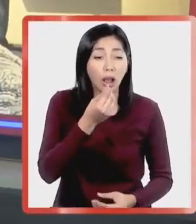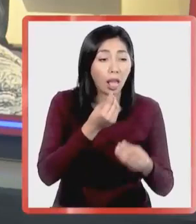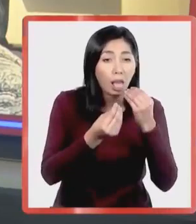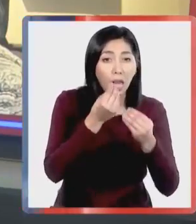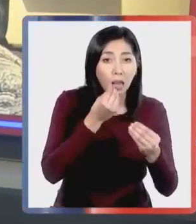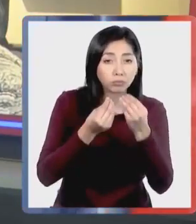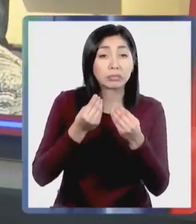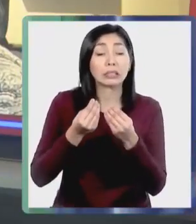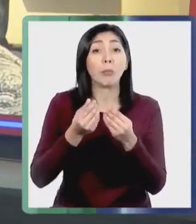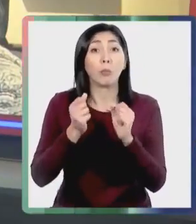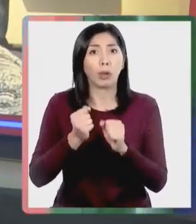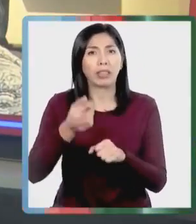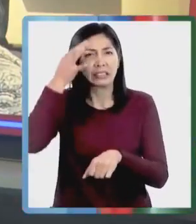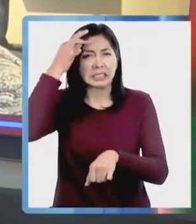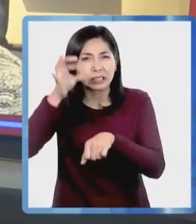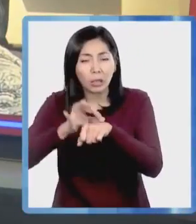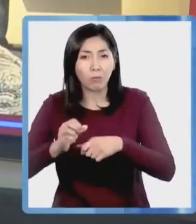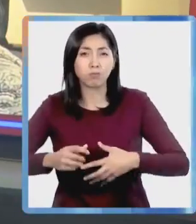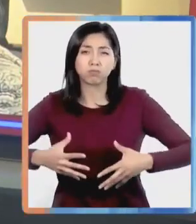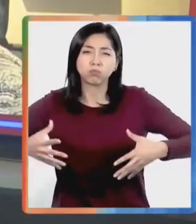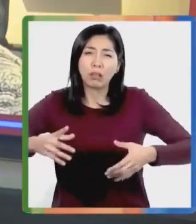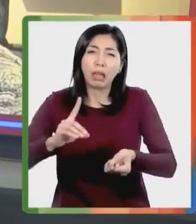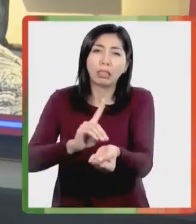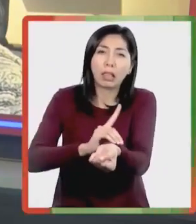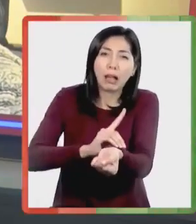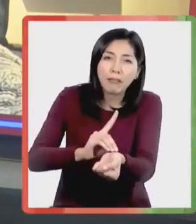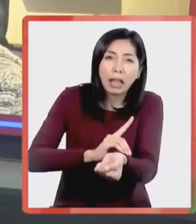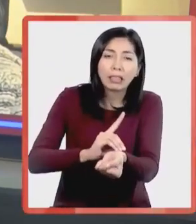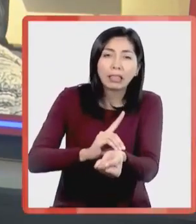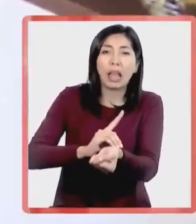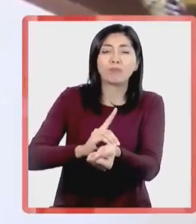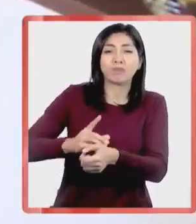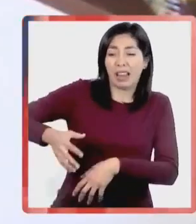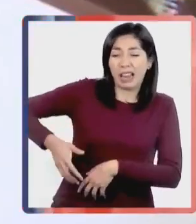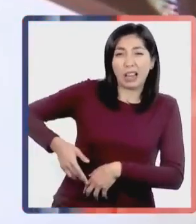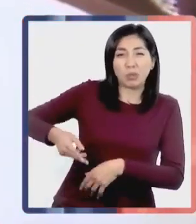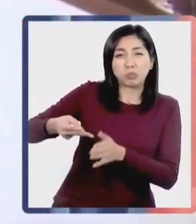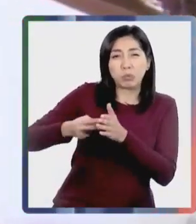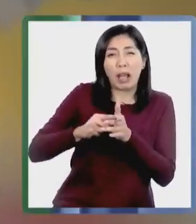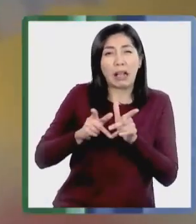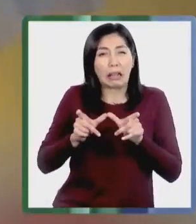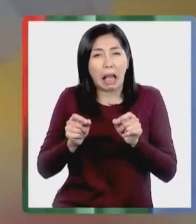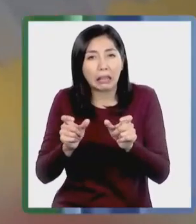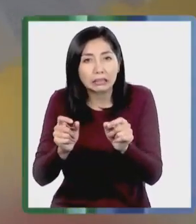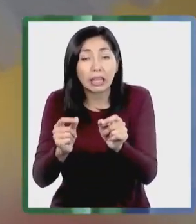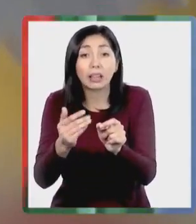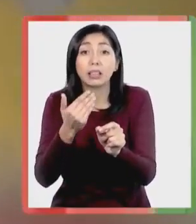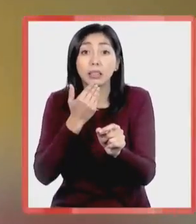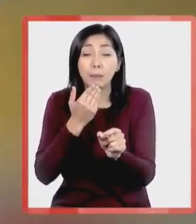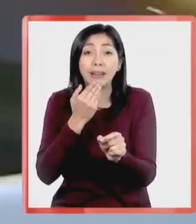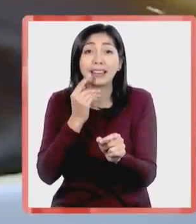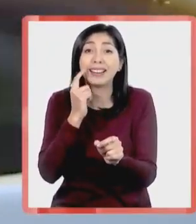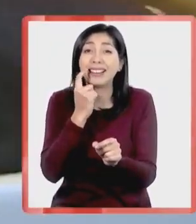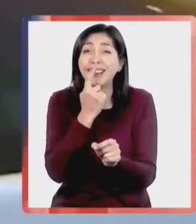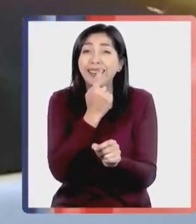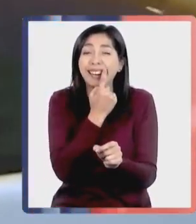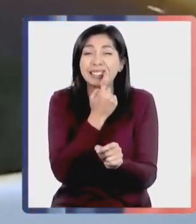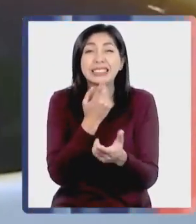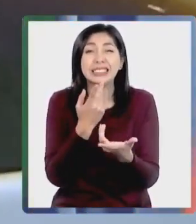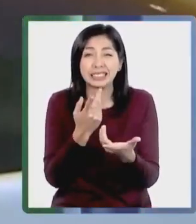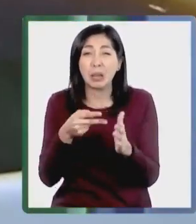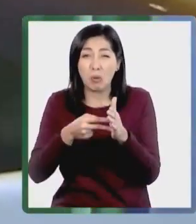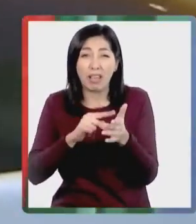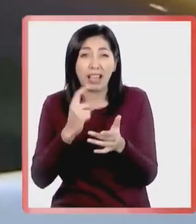consumo de azúcares se asocia a diversas patologías: sobrepeso, diabetes, alteraciones hepáticas, algunos tipos de cáncer e incluso